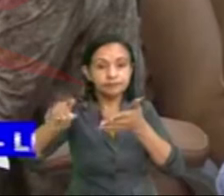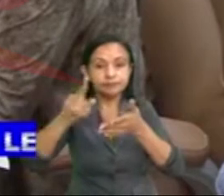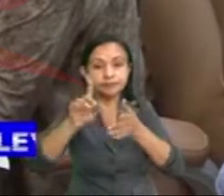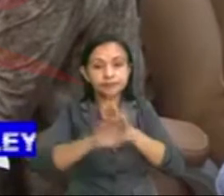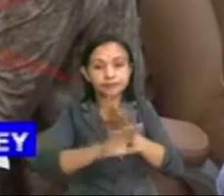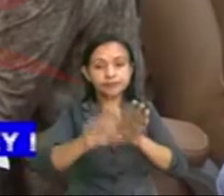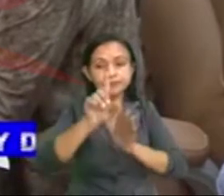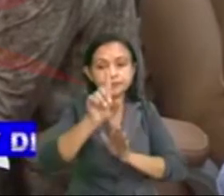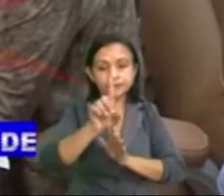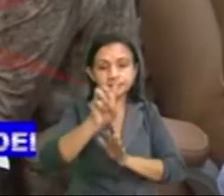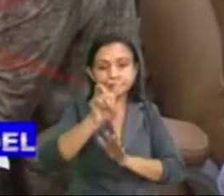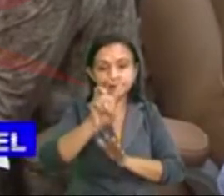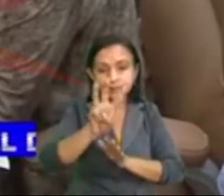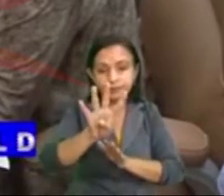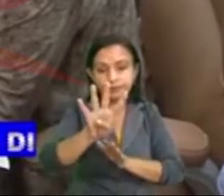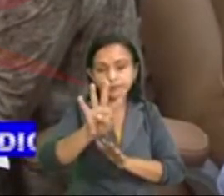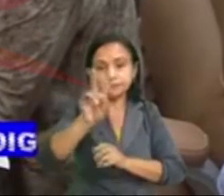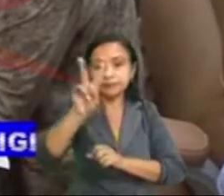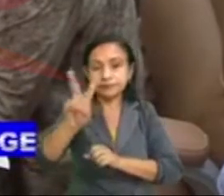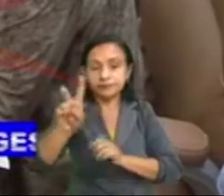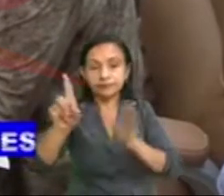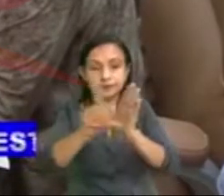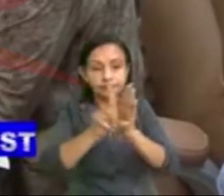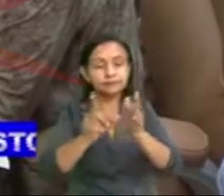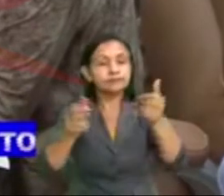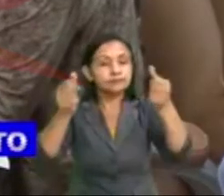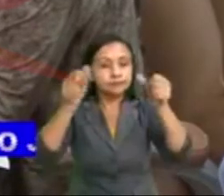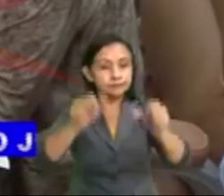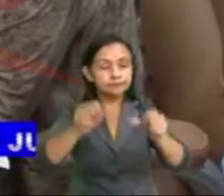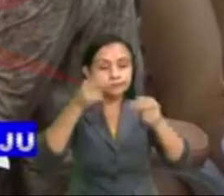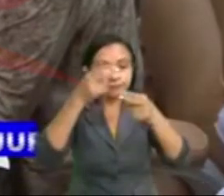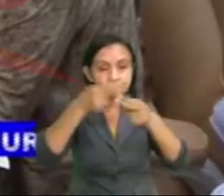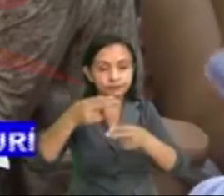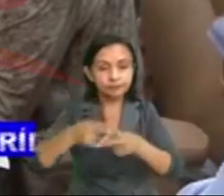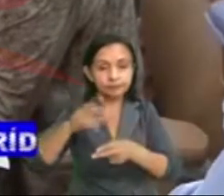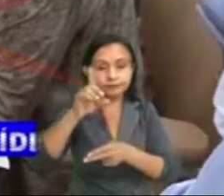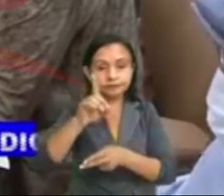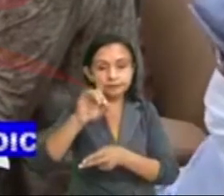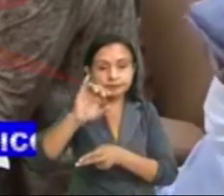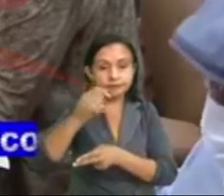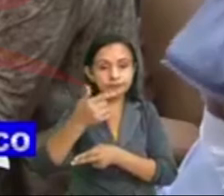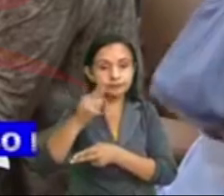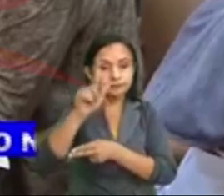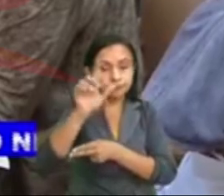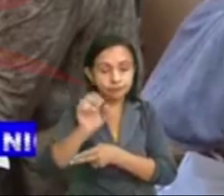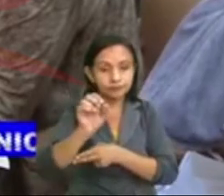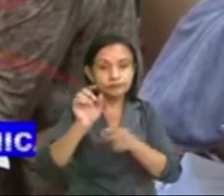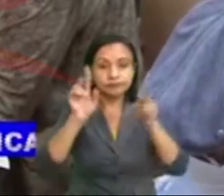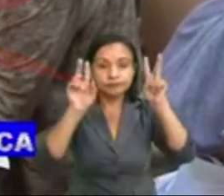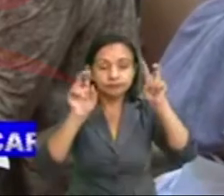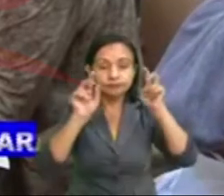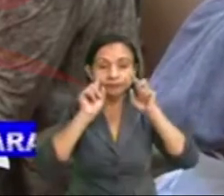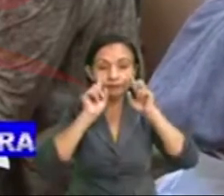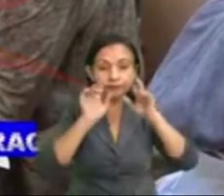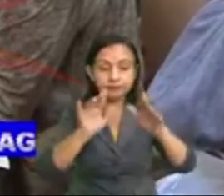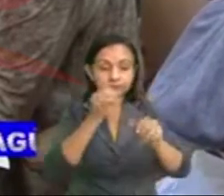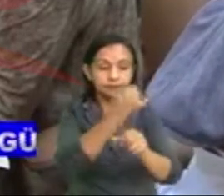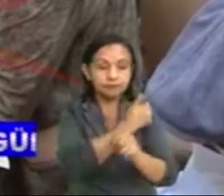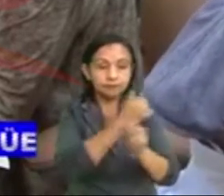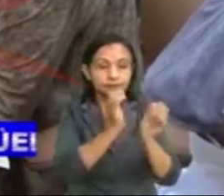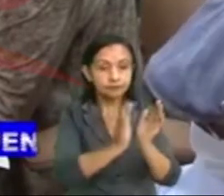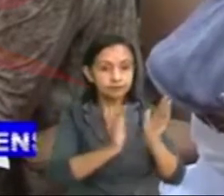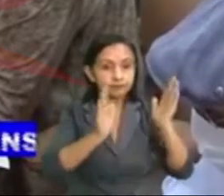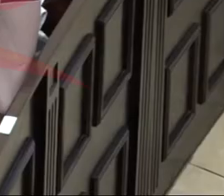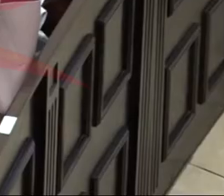son 142 normas las que conforman los registros del digesto jurídico nicaragüense de la materia de bienestar y seguridad